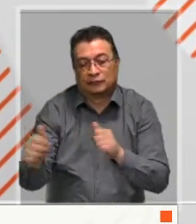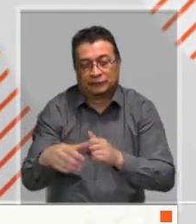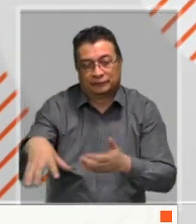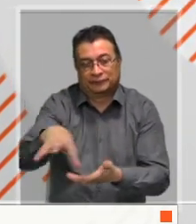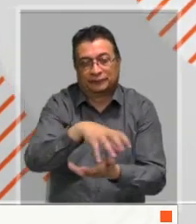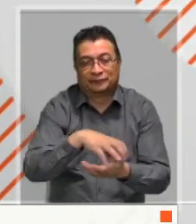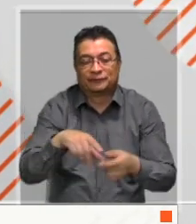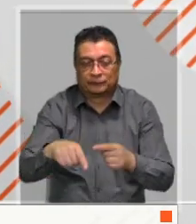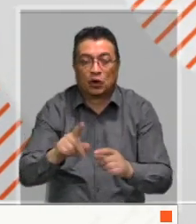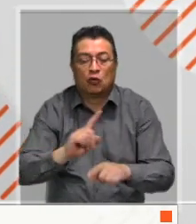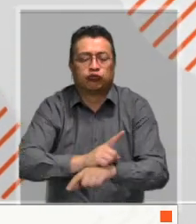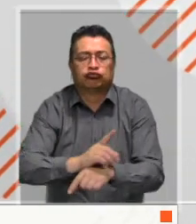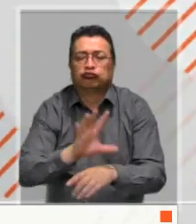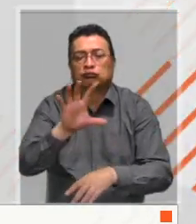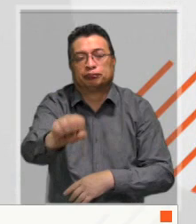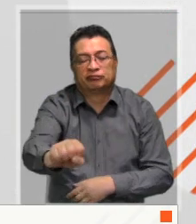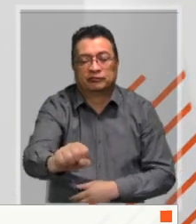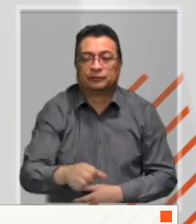Guanaco, dándose alcance en forma inmediata.